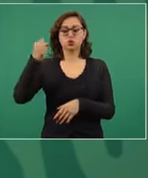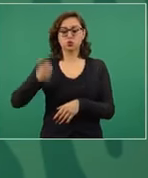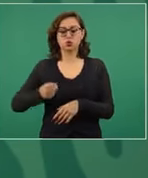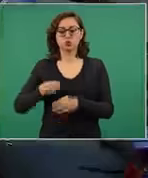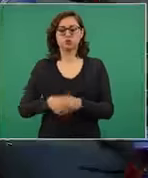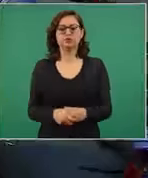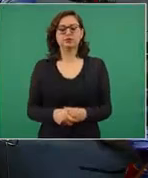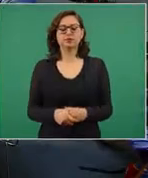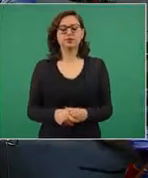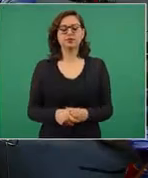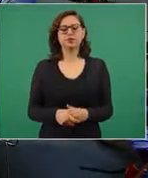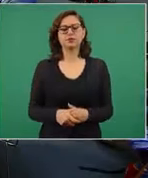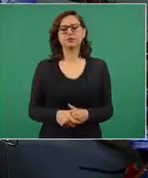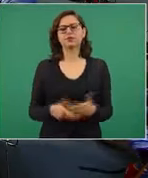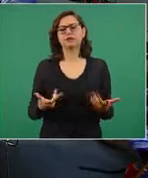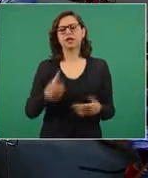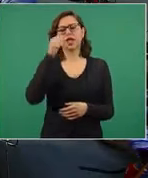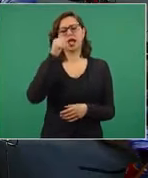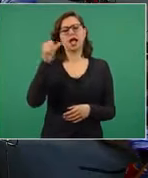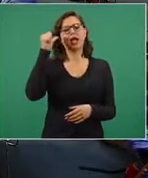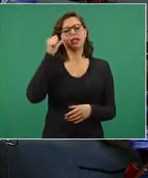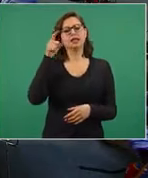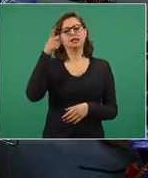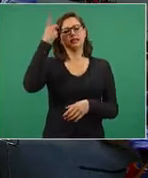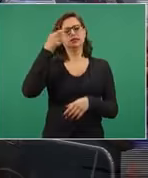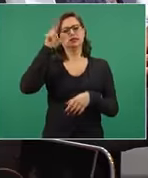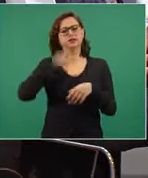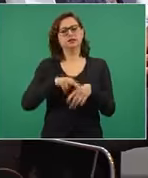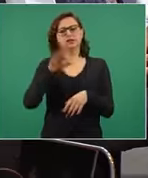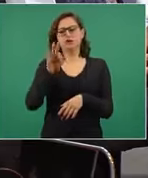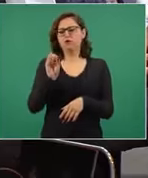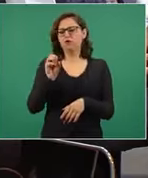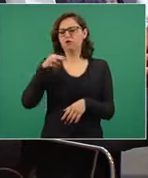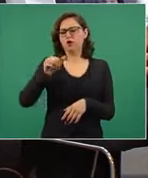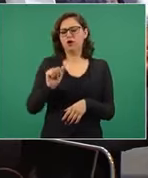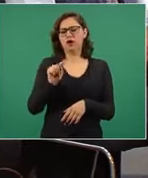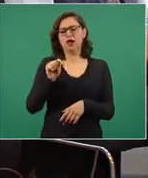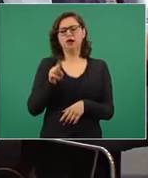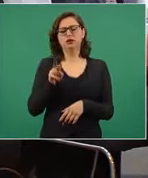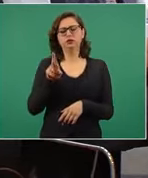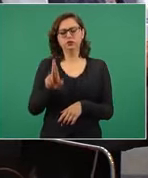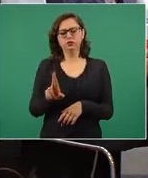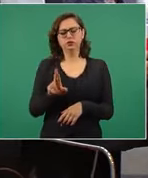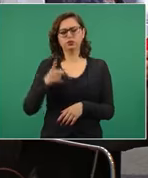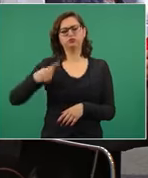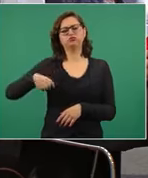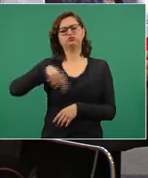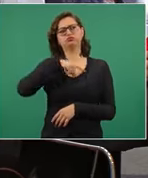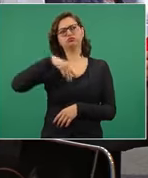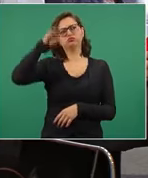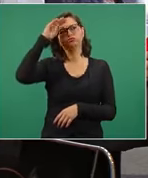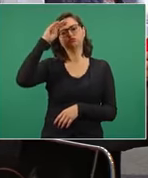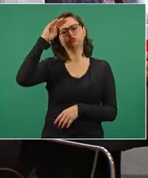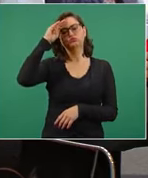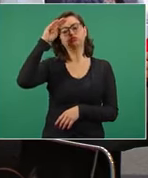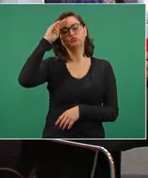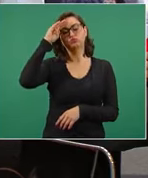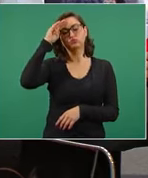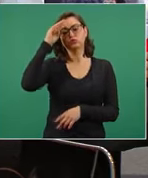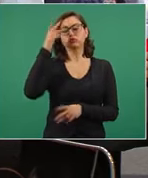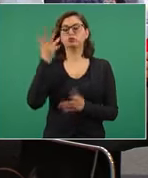Bien, presidente, también veíamos ayer al director de Fonatur y bueno, por supuesto, bueno, imaginamos que estarían tal vez integrando o